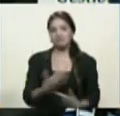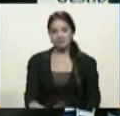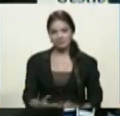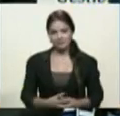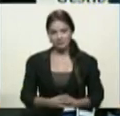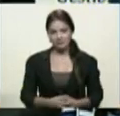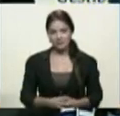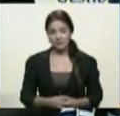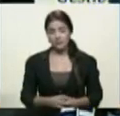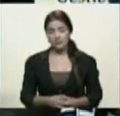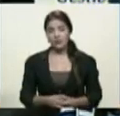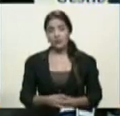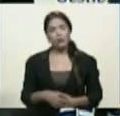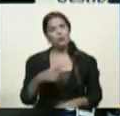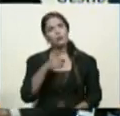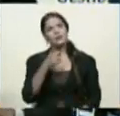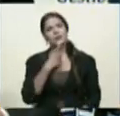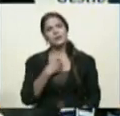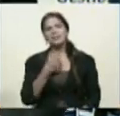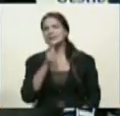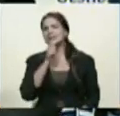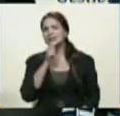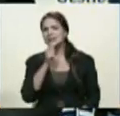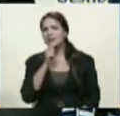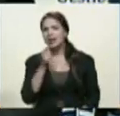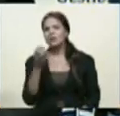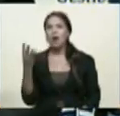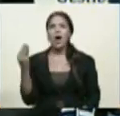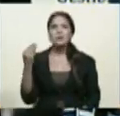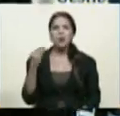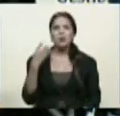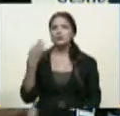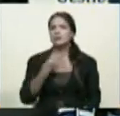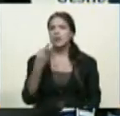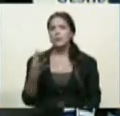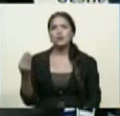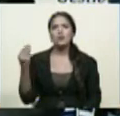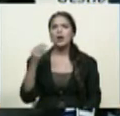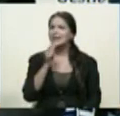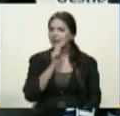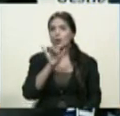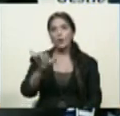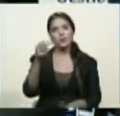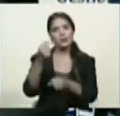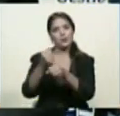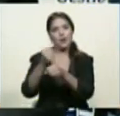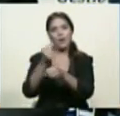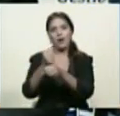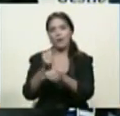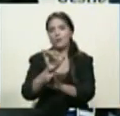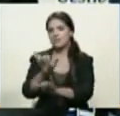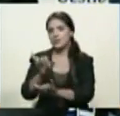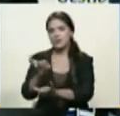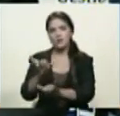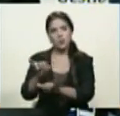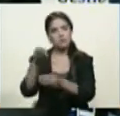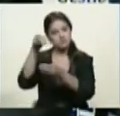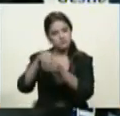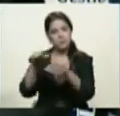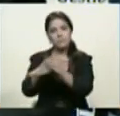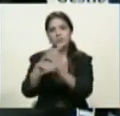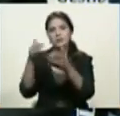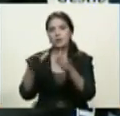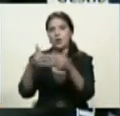y ustedes dirán quién nos han dicho quiénes nos han hablado de esto los mismos funcionarios del propio ministerio